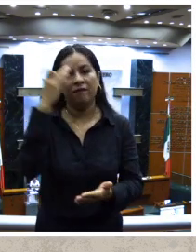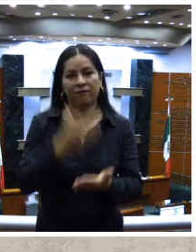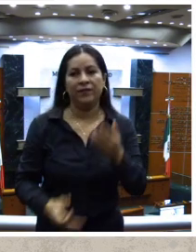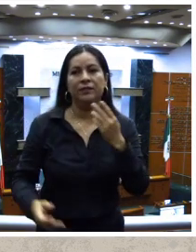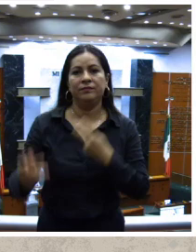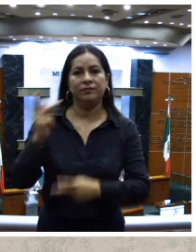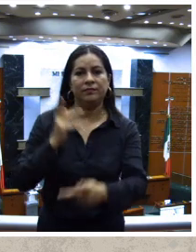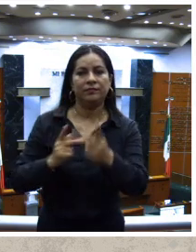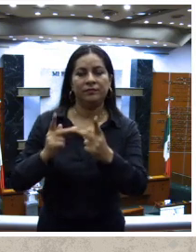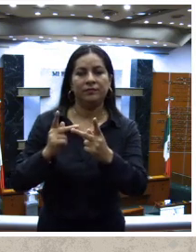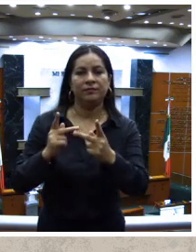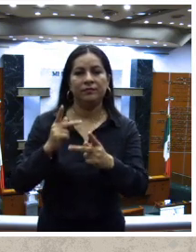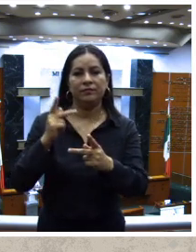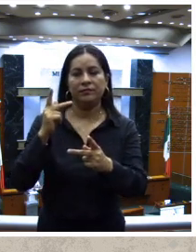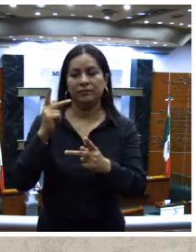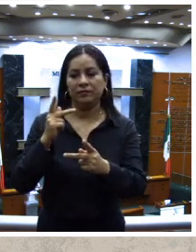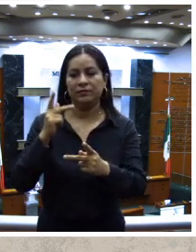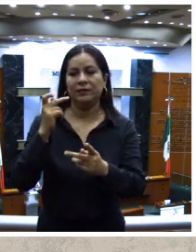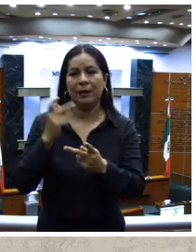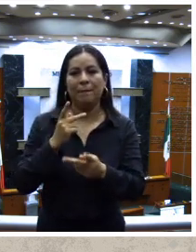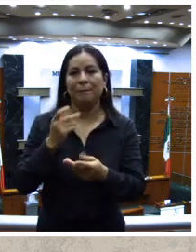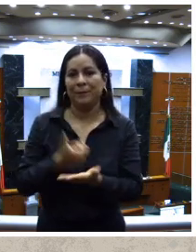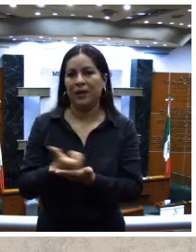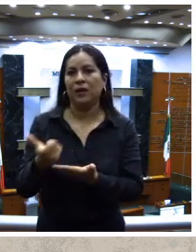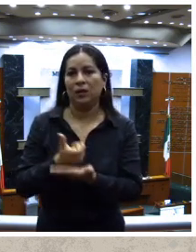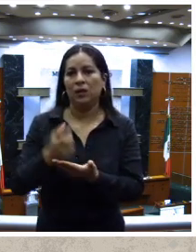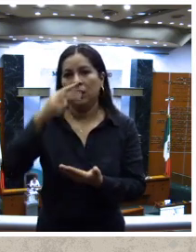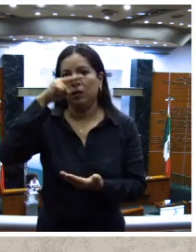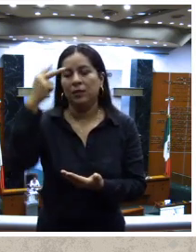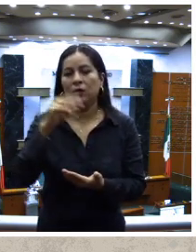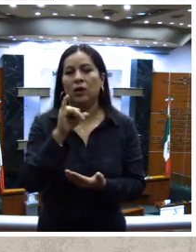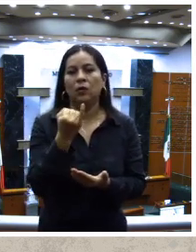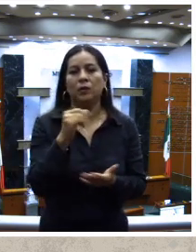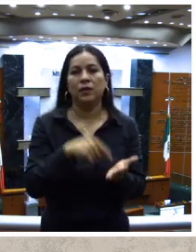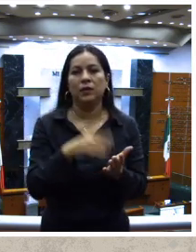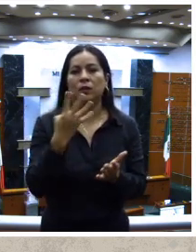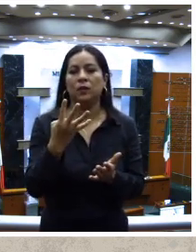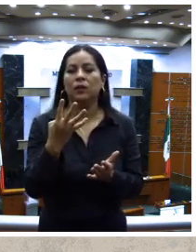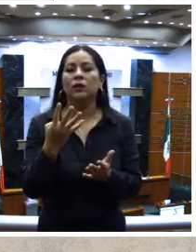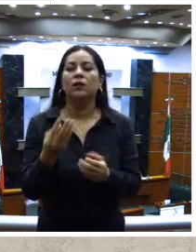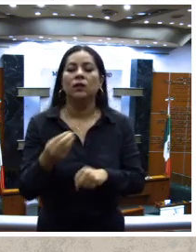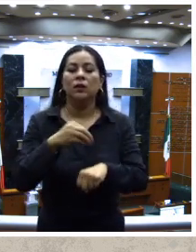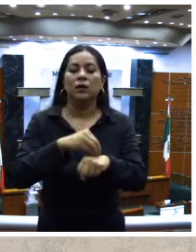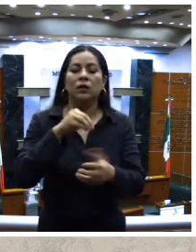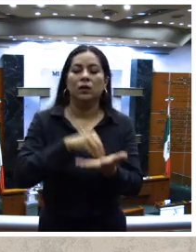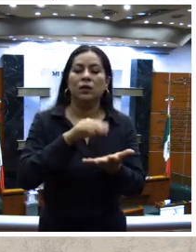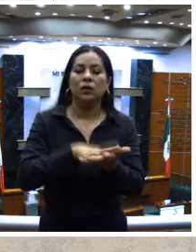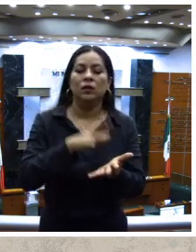la deuda externa del sector público federal de México a junio de 2024 se situó en